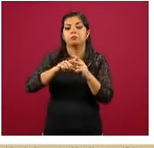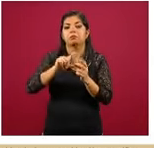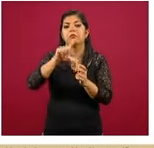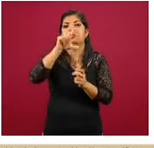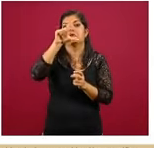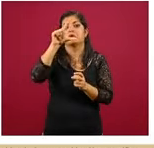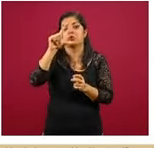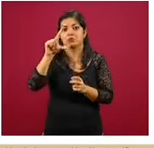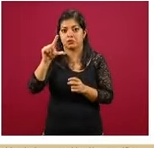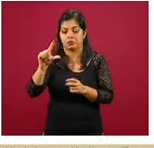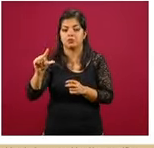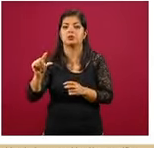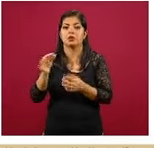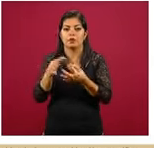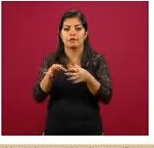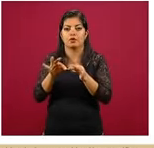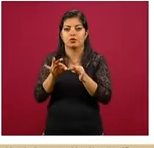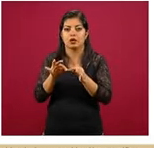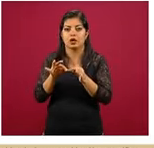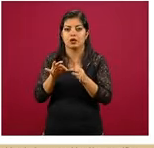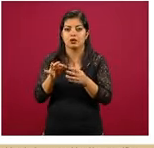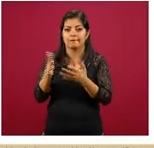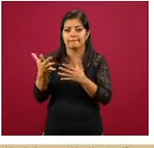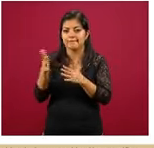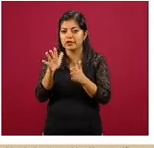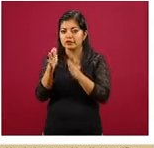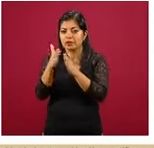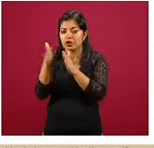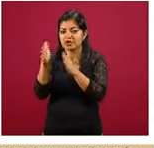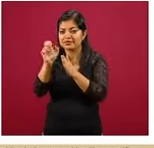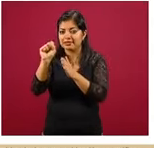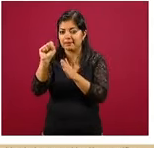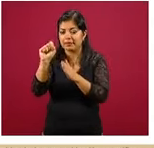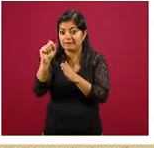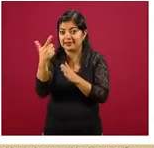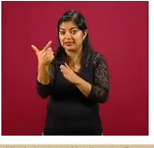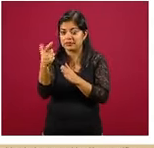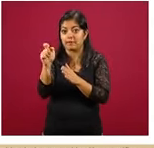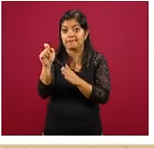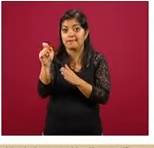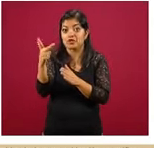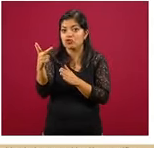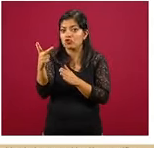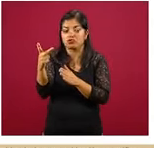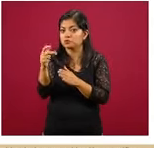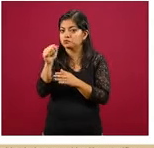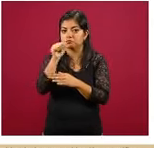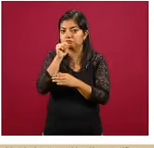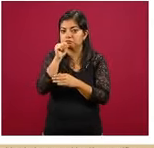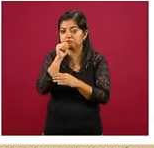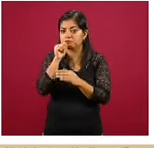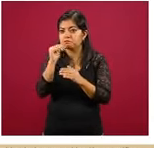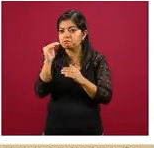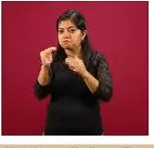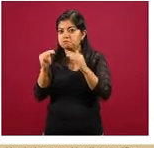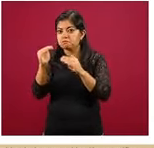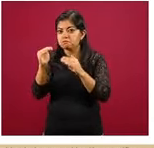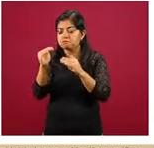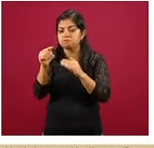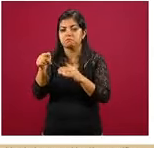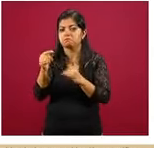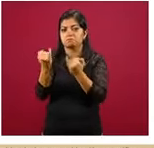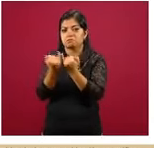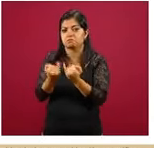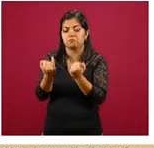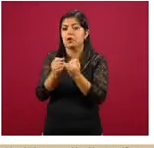un descenso importante hasta al menos la 27, y en la 28 todavía no ha logrado superar a otros municipios, como en